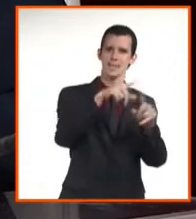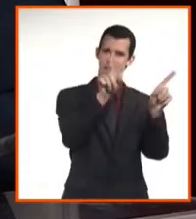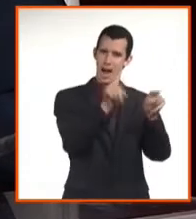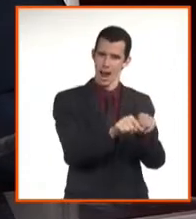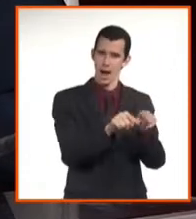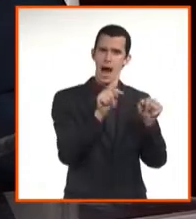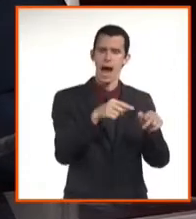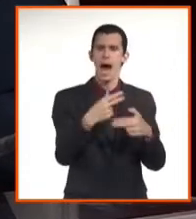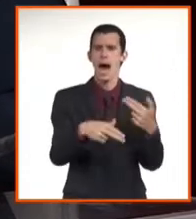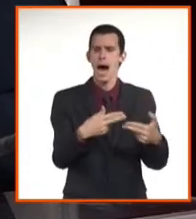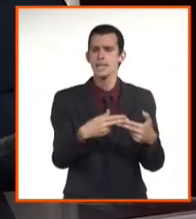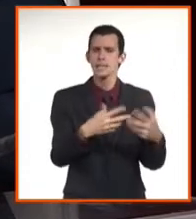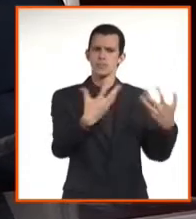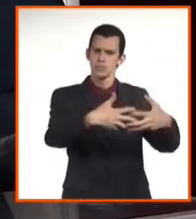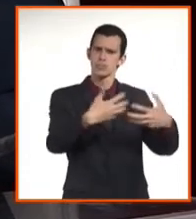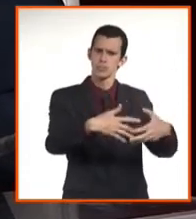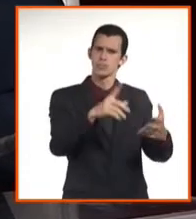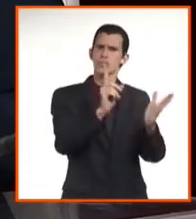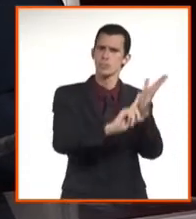en lo que queda de año, pero sí